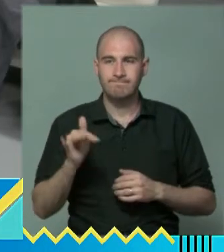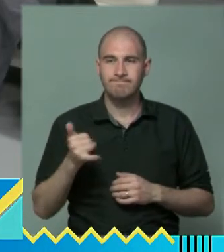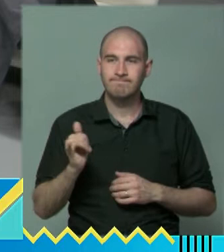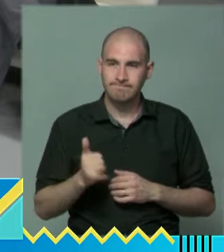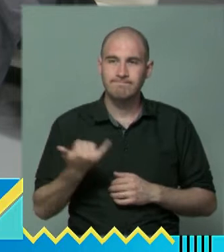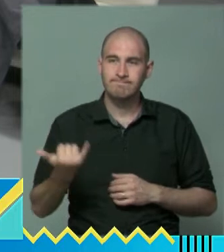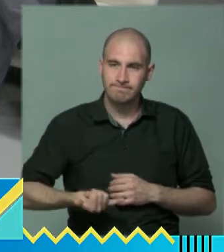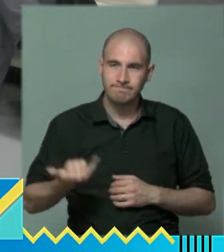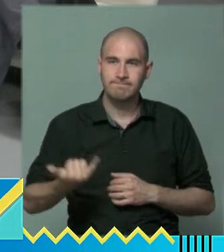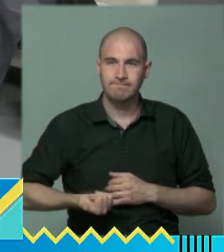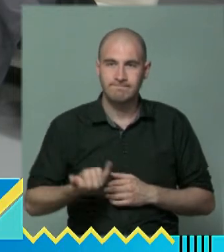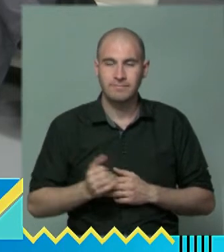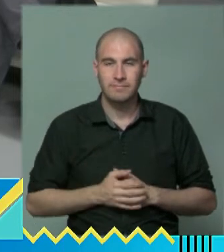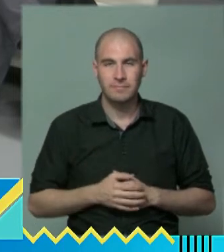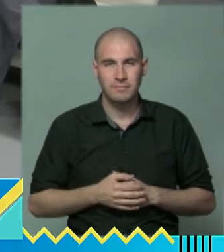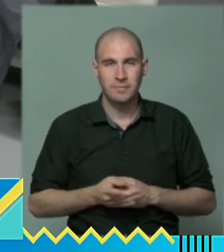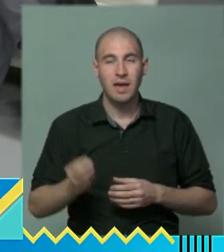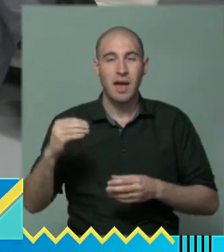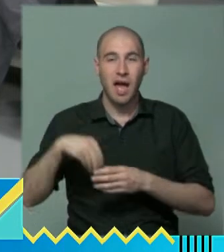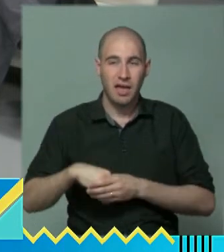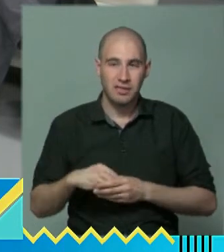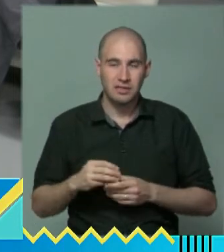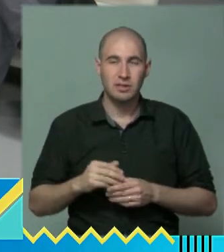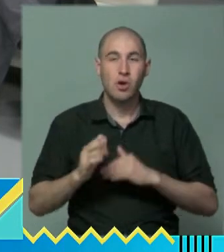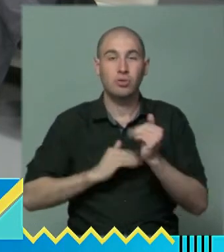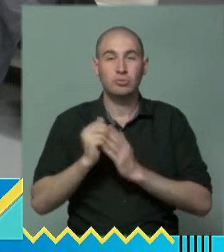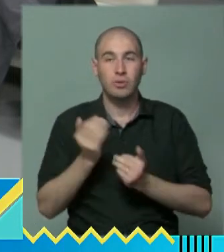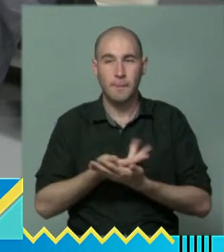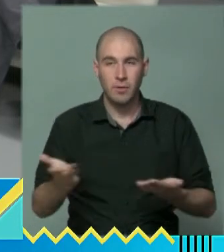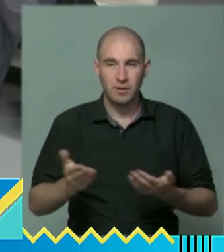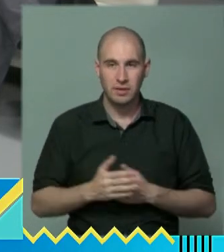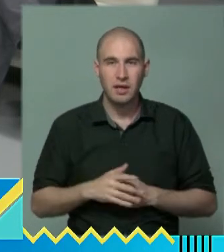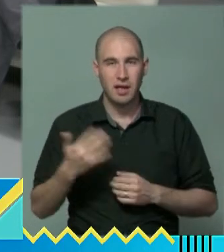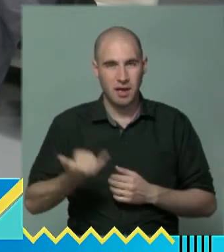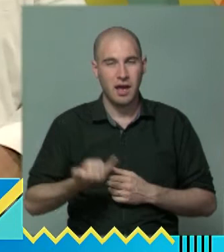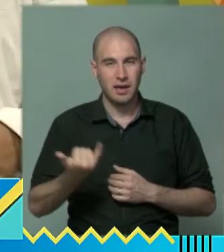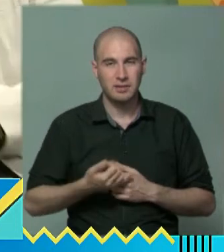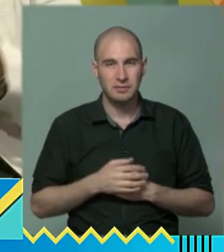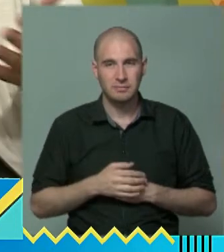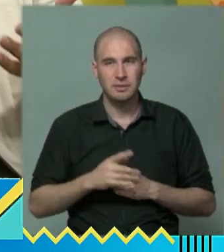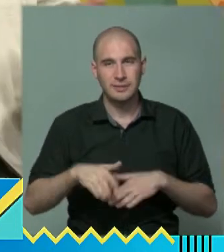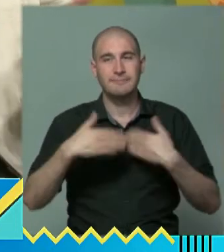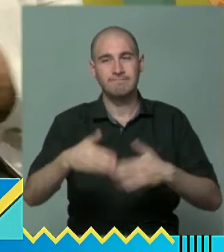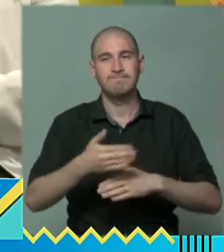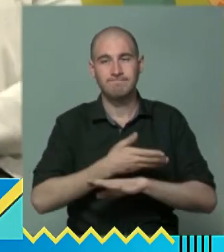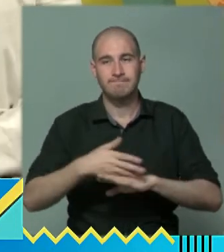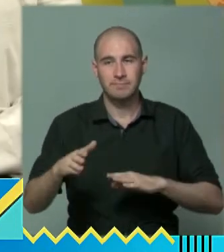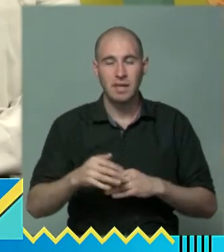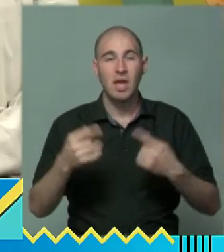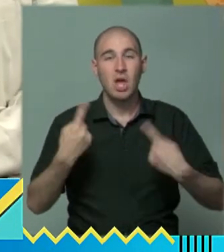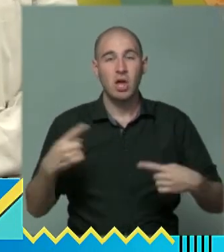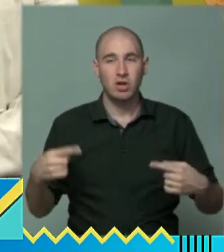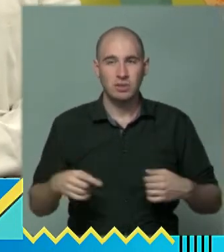pasa. Digamos, en el ámbito de la obra pública ha pasado y sigue pasando que hay